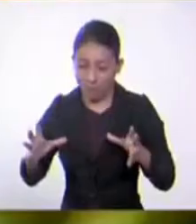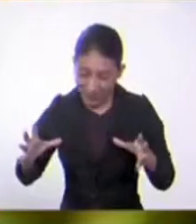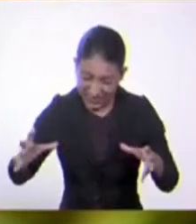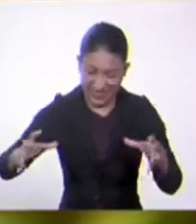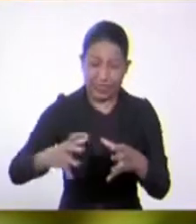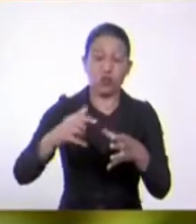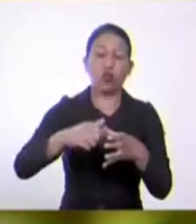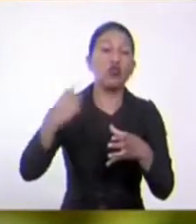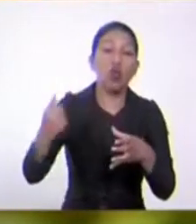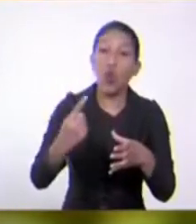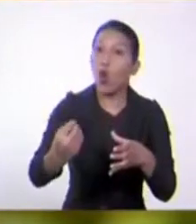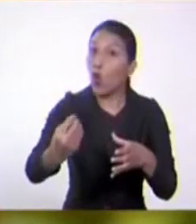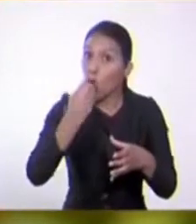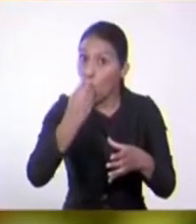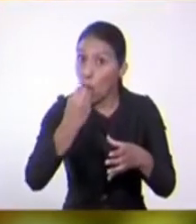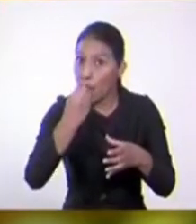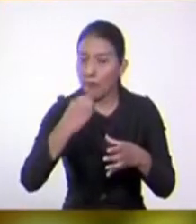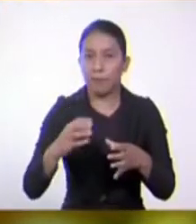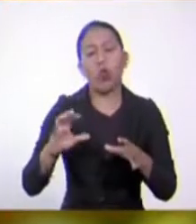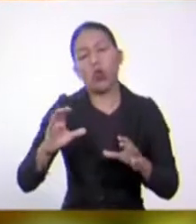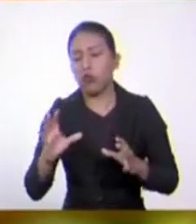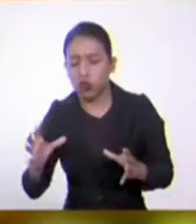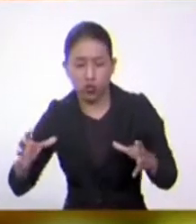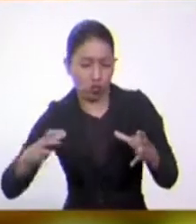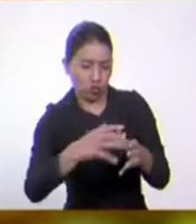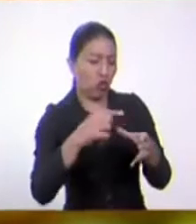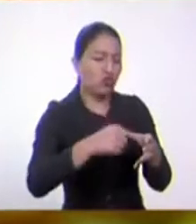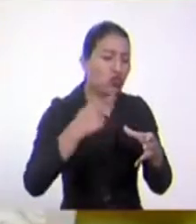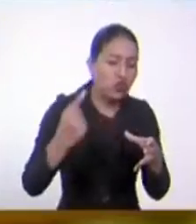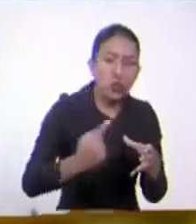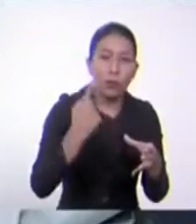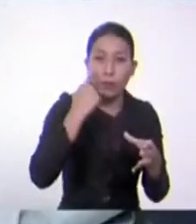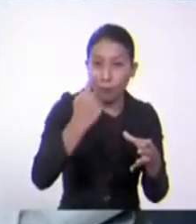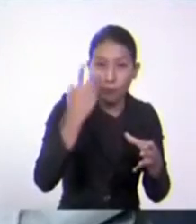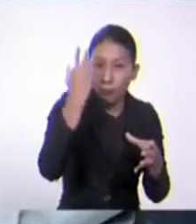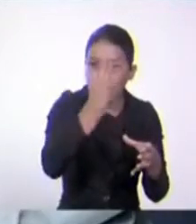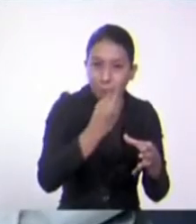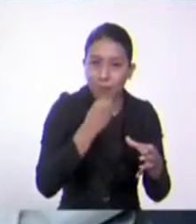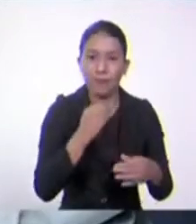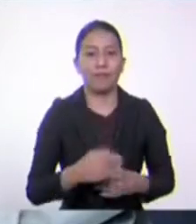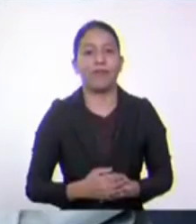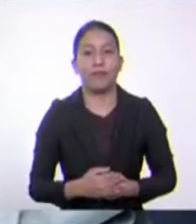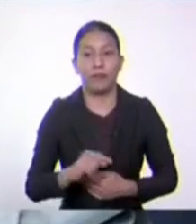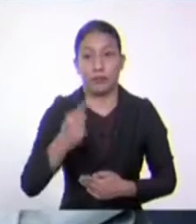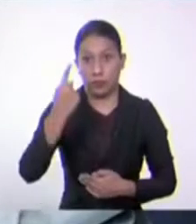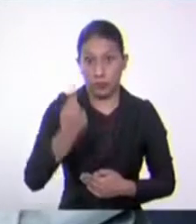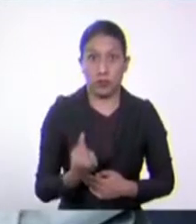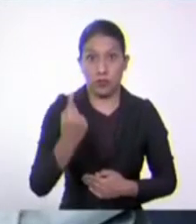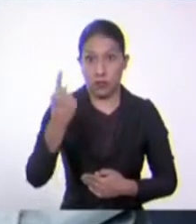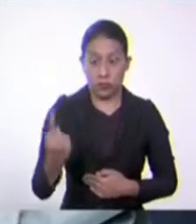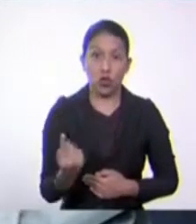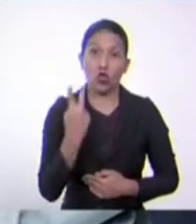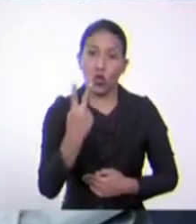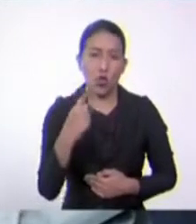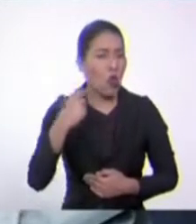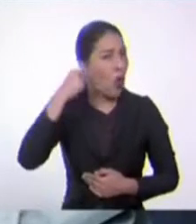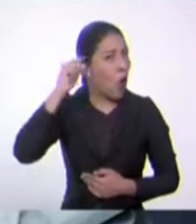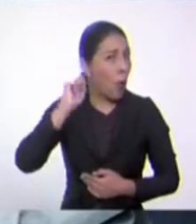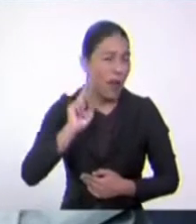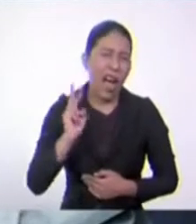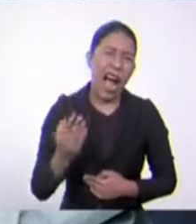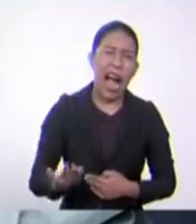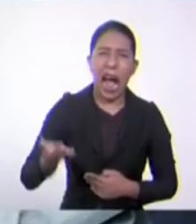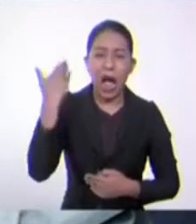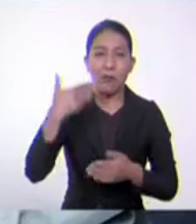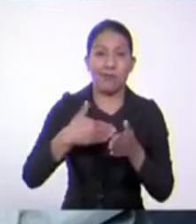caza, ornamentales, etc. Fueron Aristóteles y Teofrasto quienes empezaron a